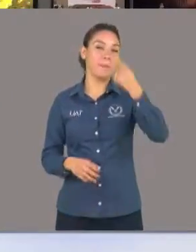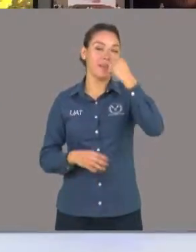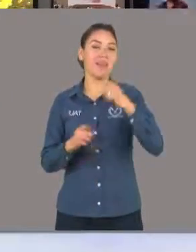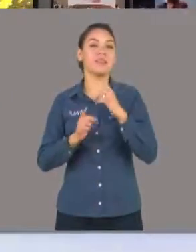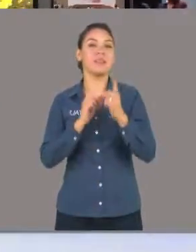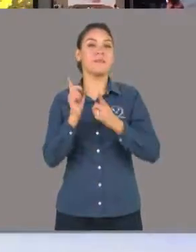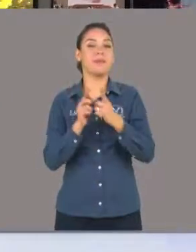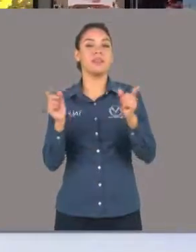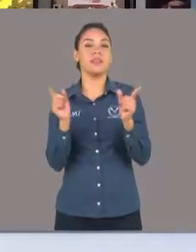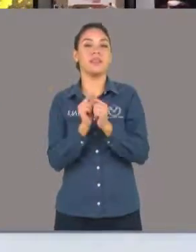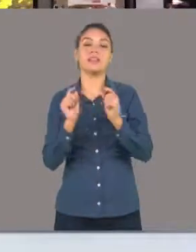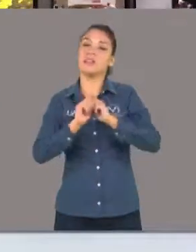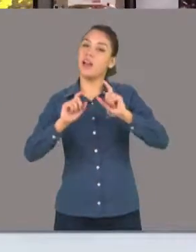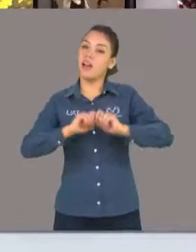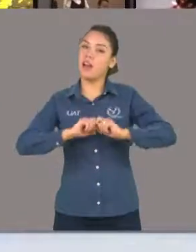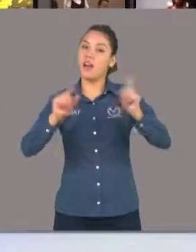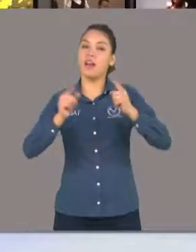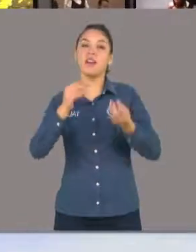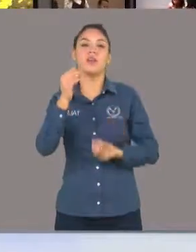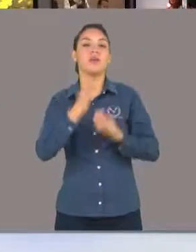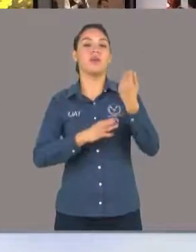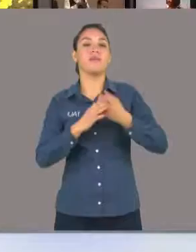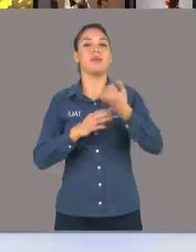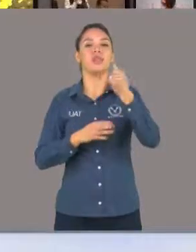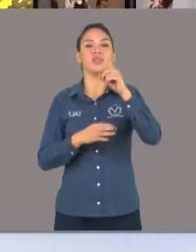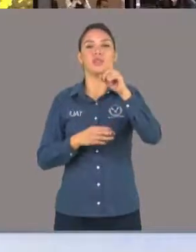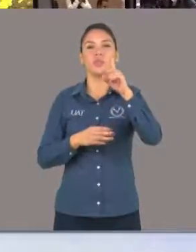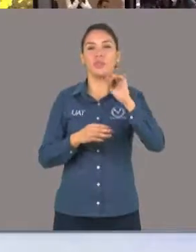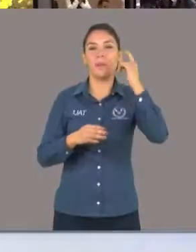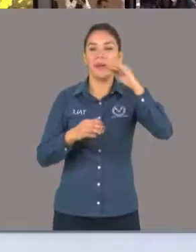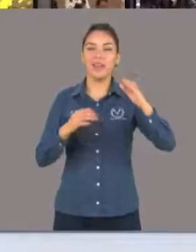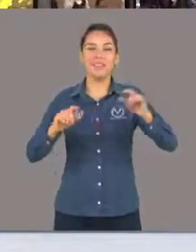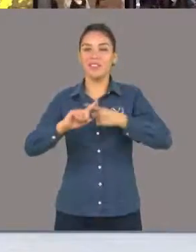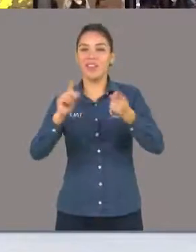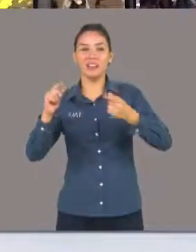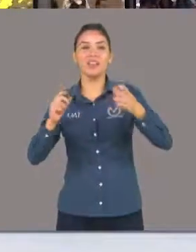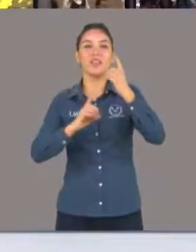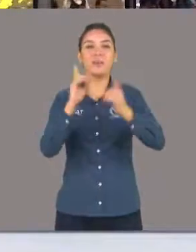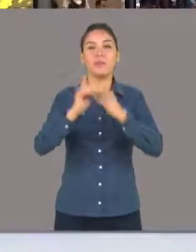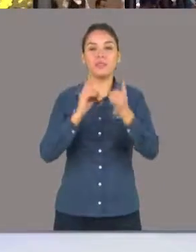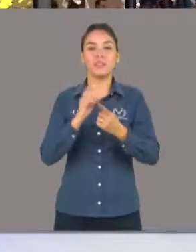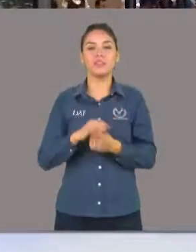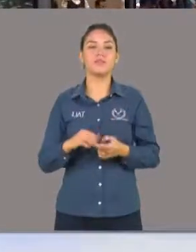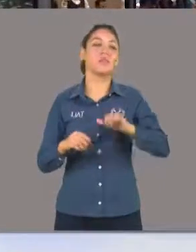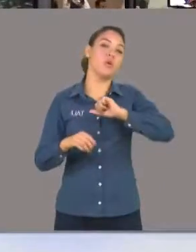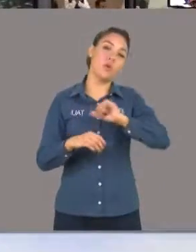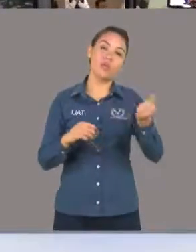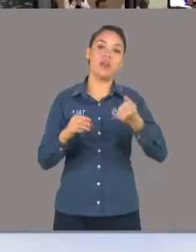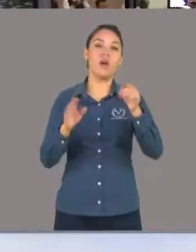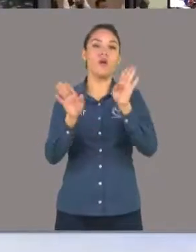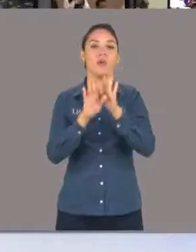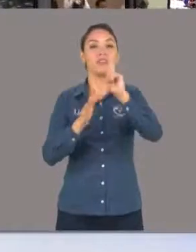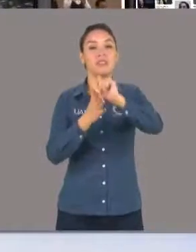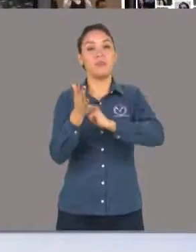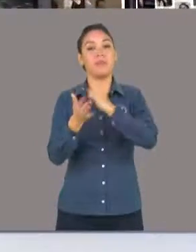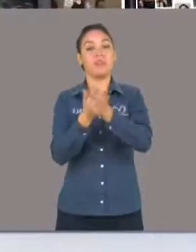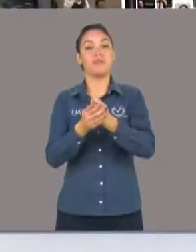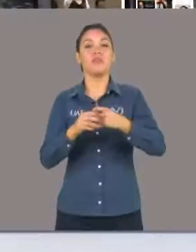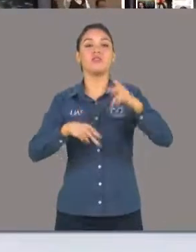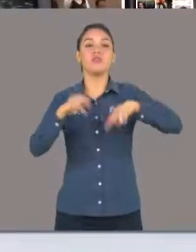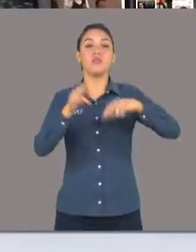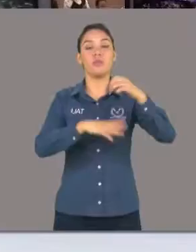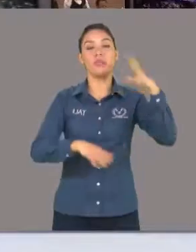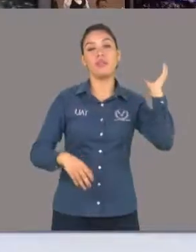Hoy en la sección deportiva se reactivaron ya las acciones de judo en Ciudad Victoria y de karate en la zona sur. Asimismo la selección